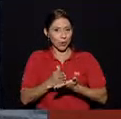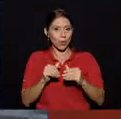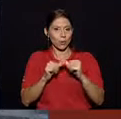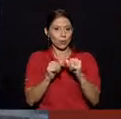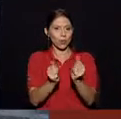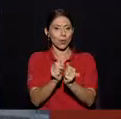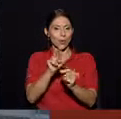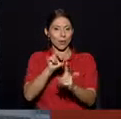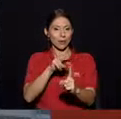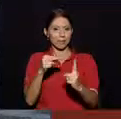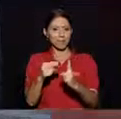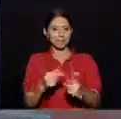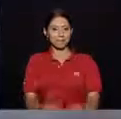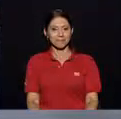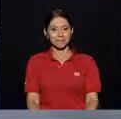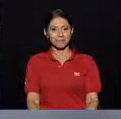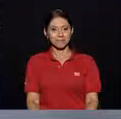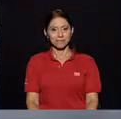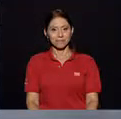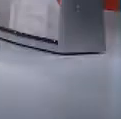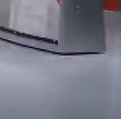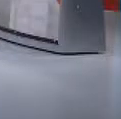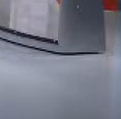ya volvemos.